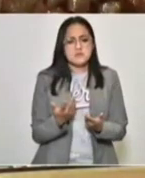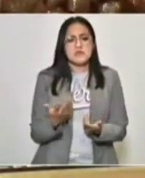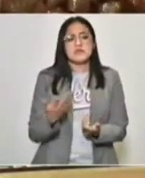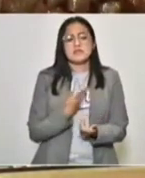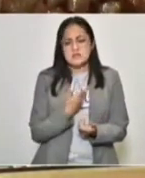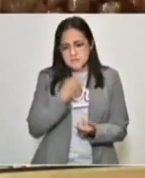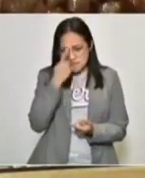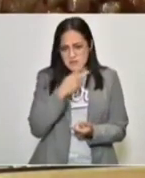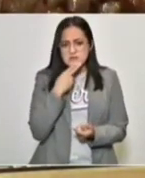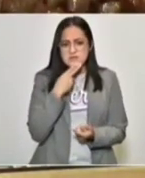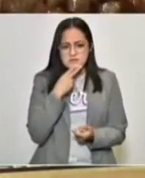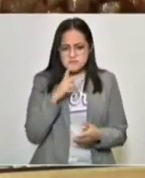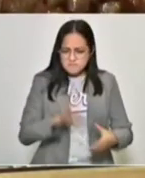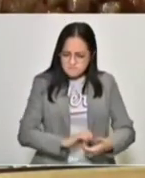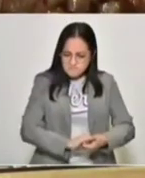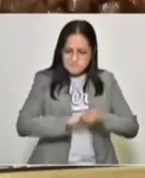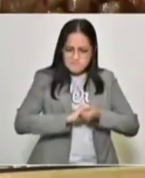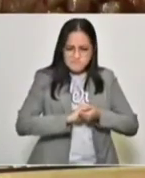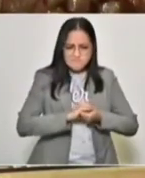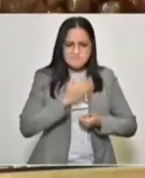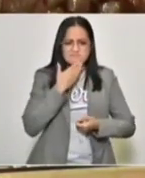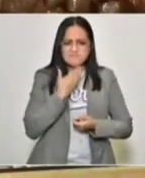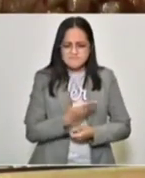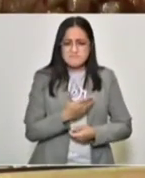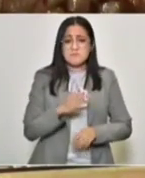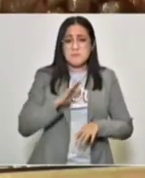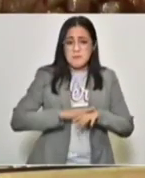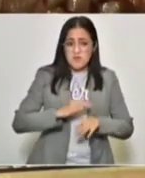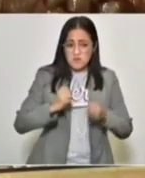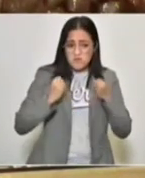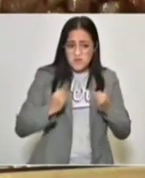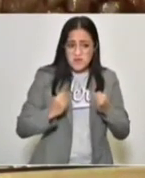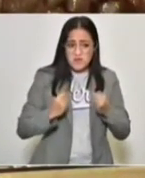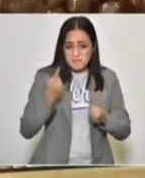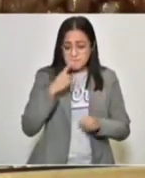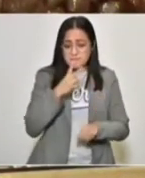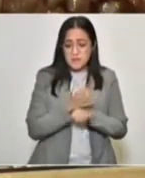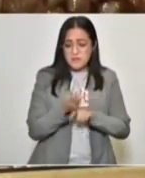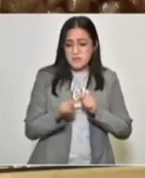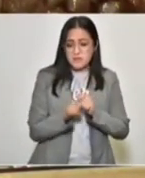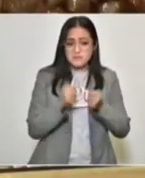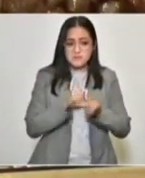servir para una consolidación mayor de la cuarta transformación.